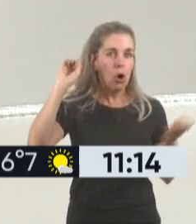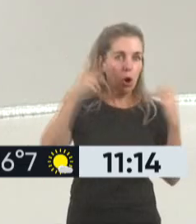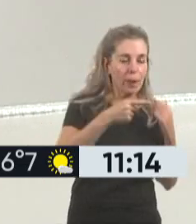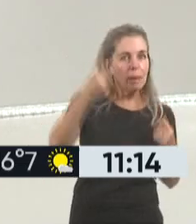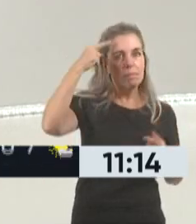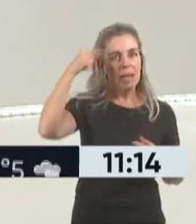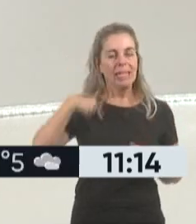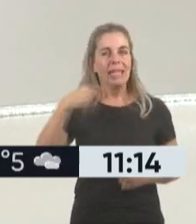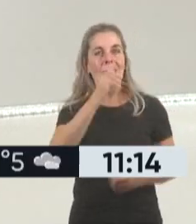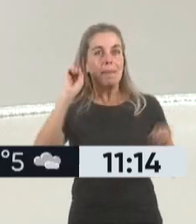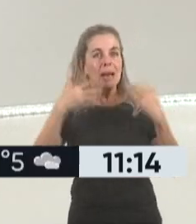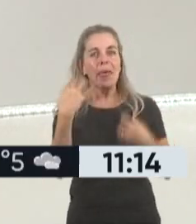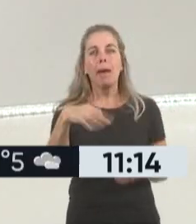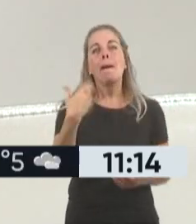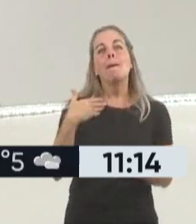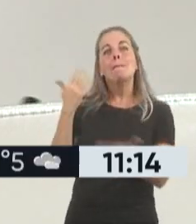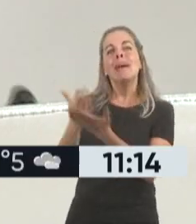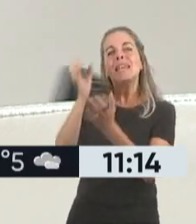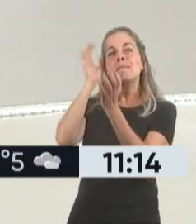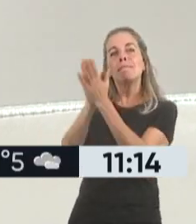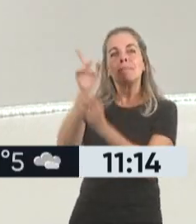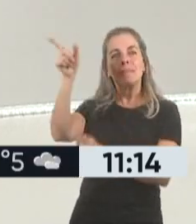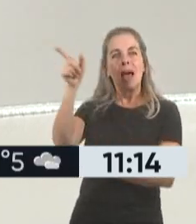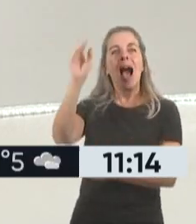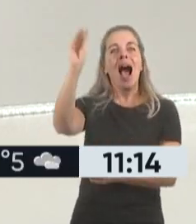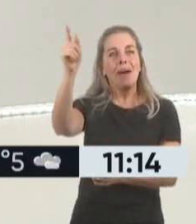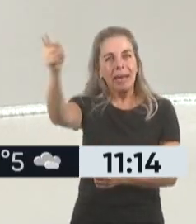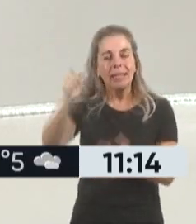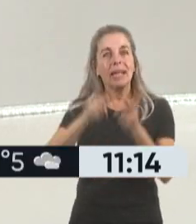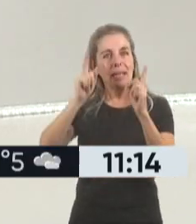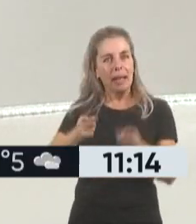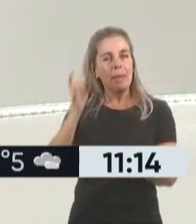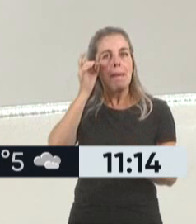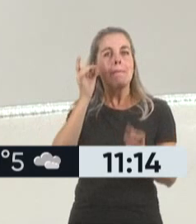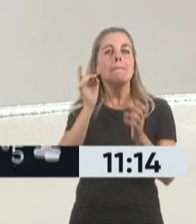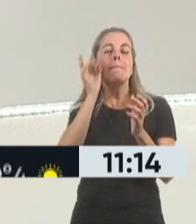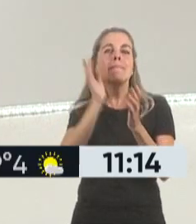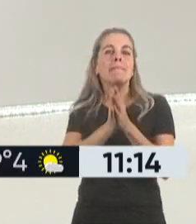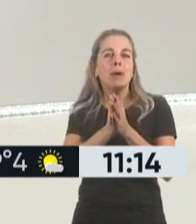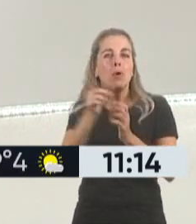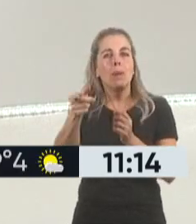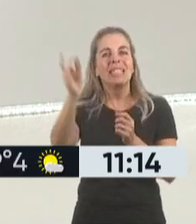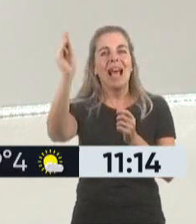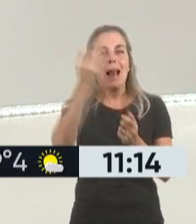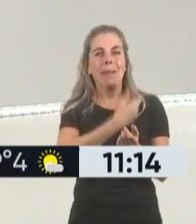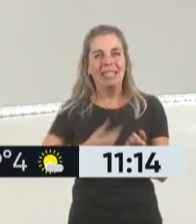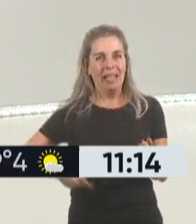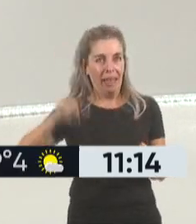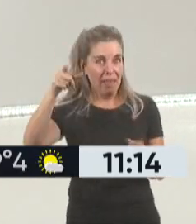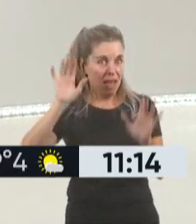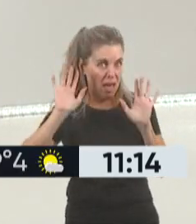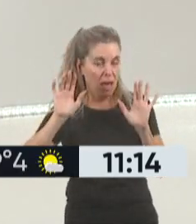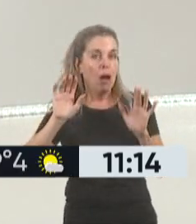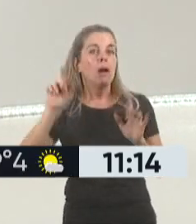a Brasil y a mí. Él dijo muchas tonterías. Esas son las declaraciones del presidente de Brasil en relación al G7. Te